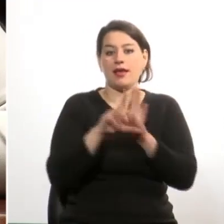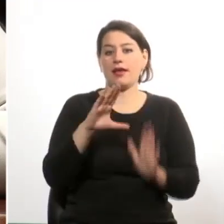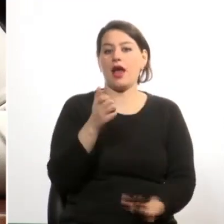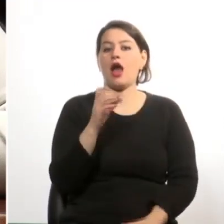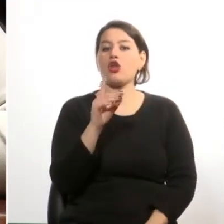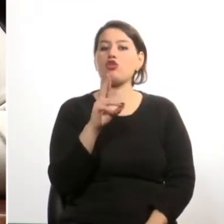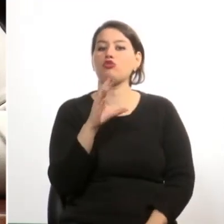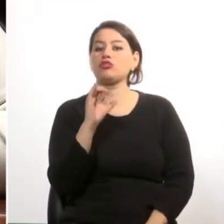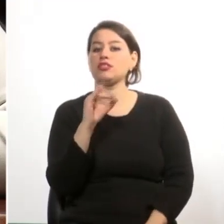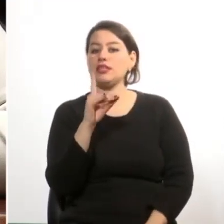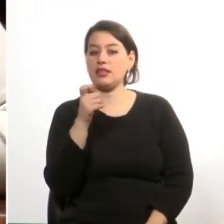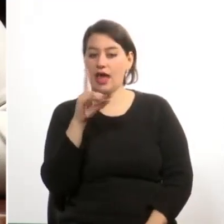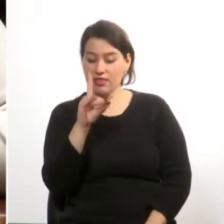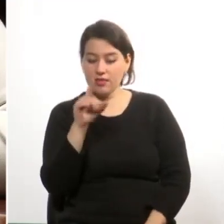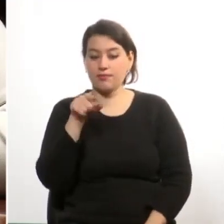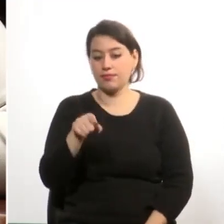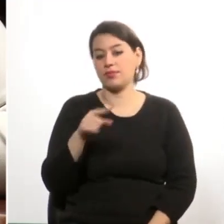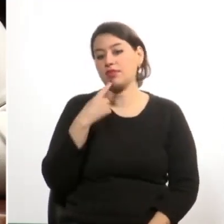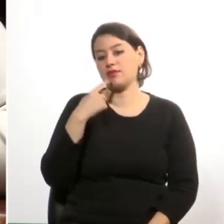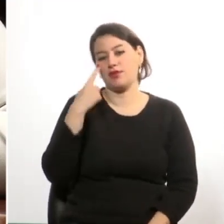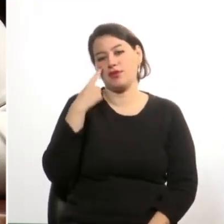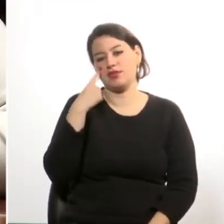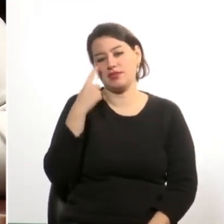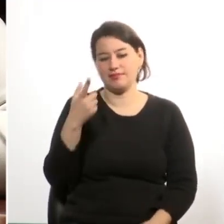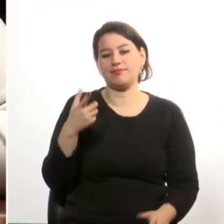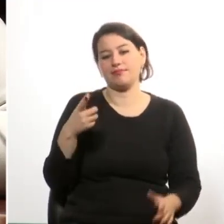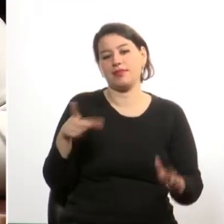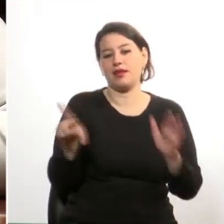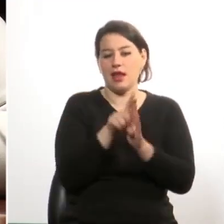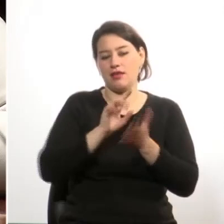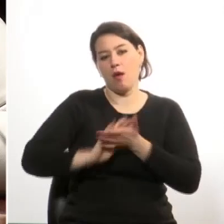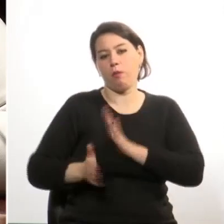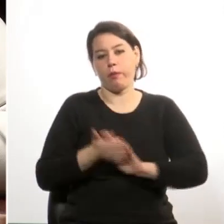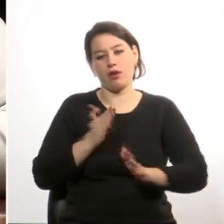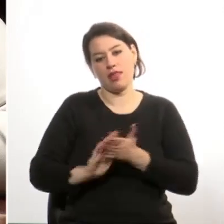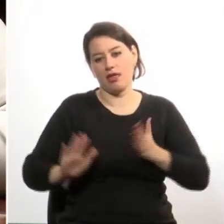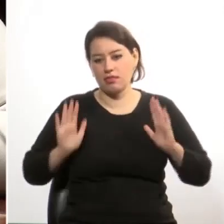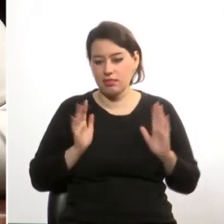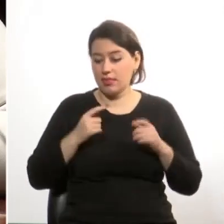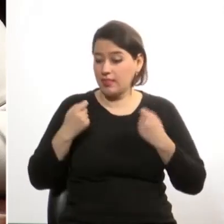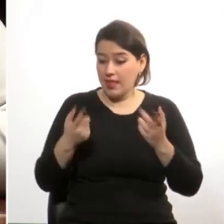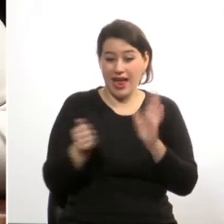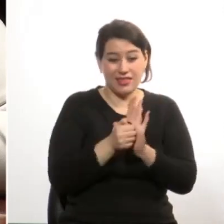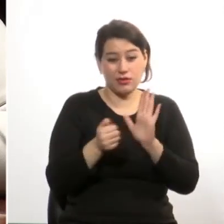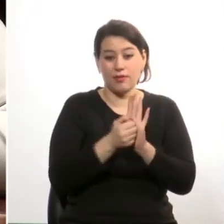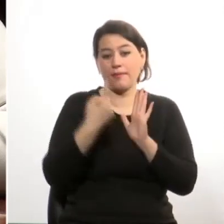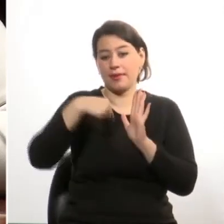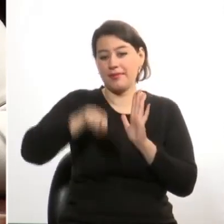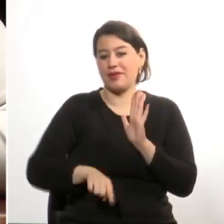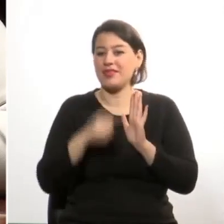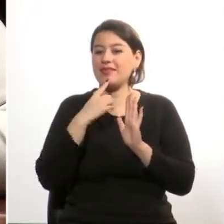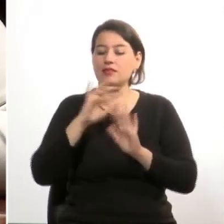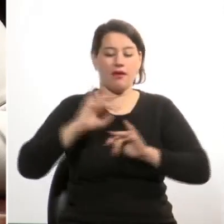la pretensión punitiva del Estado, por todos conocidos como la ley de impunidad, que consagraba en su artículo primero que